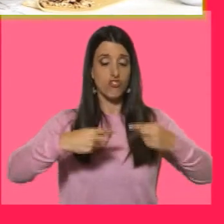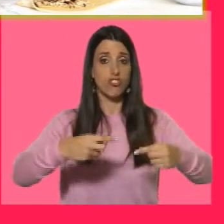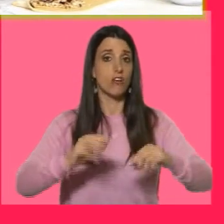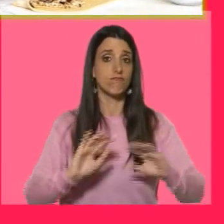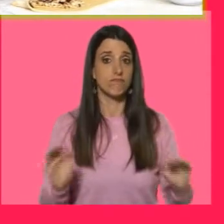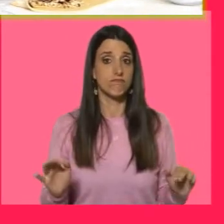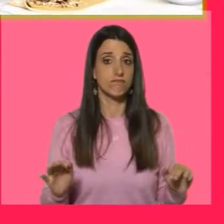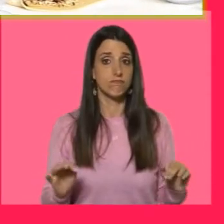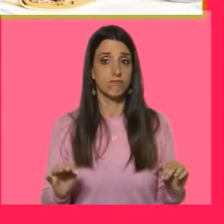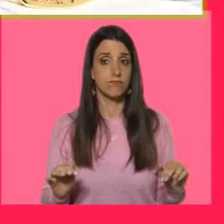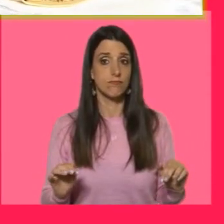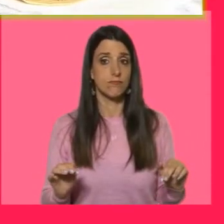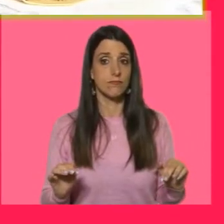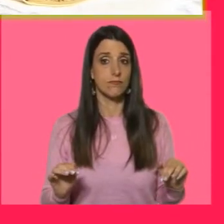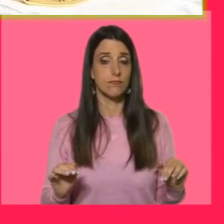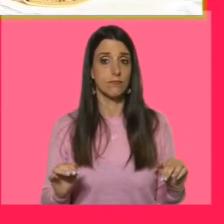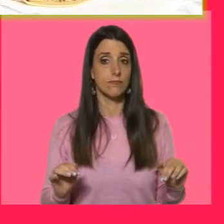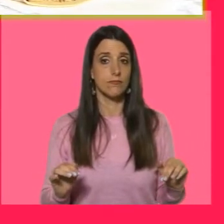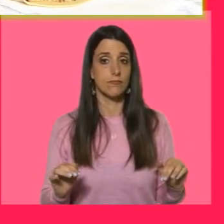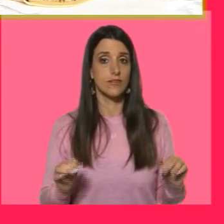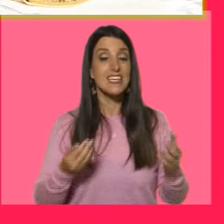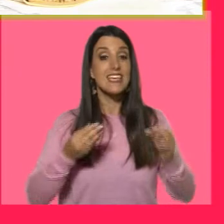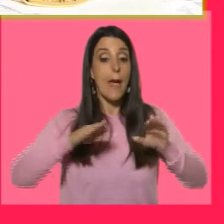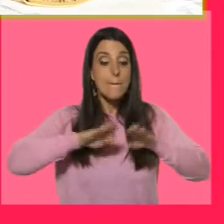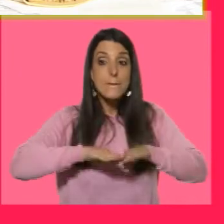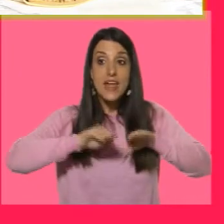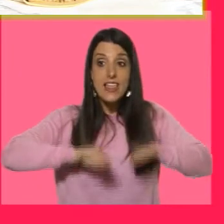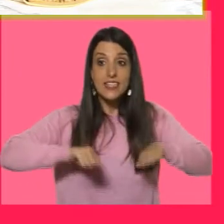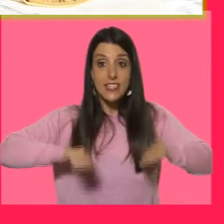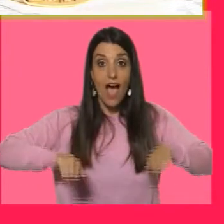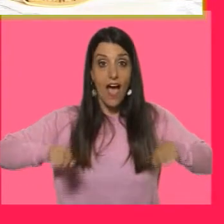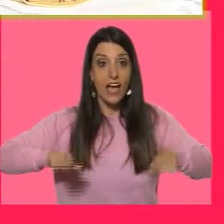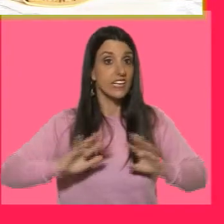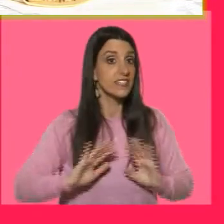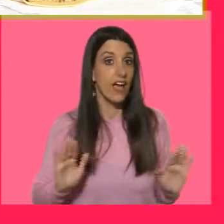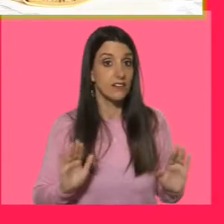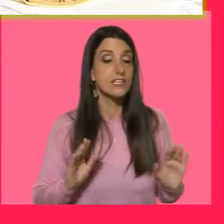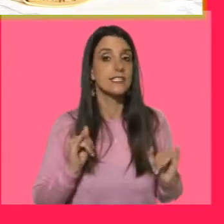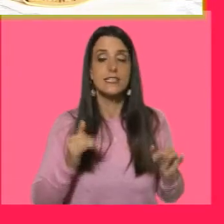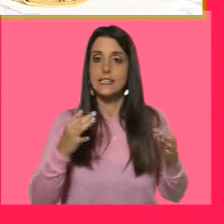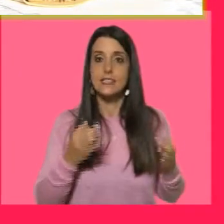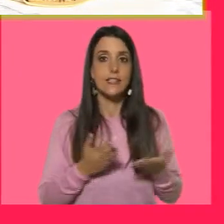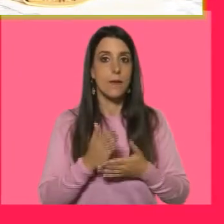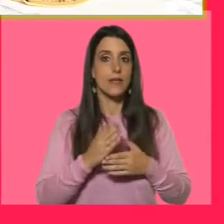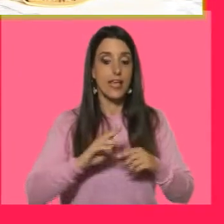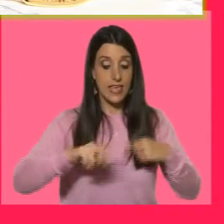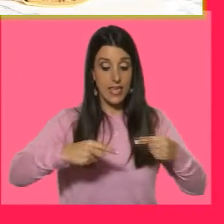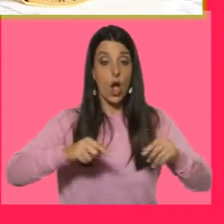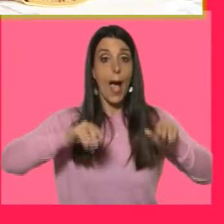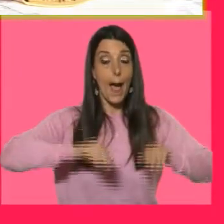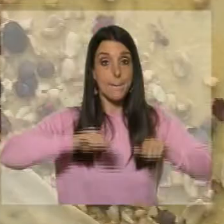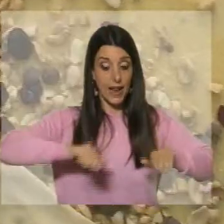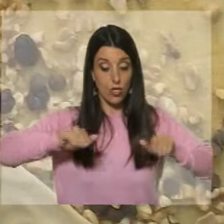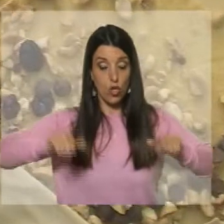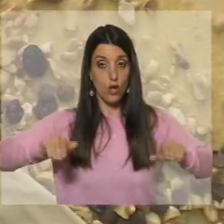Bien. Las cosas cotidianas de la y cada vez que hagas, vas a ir como apretando. Lo apretamos, ¿está? Bien. Como si hicieras como un